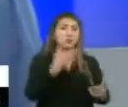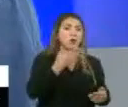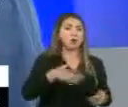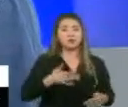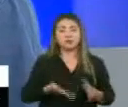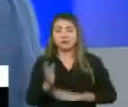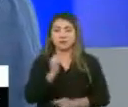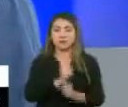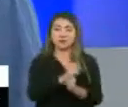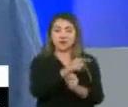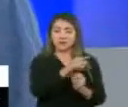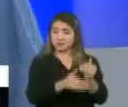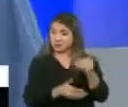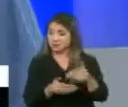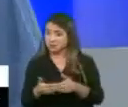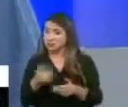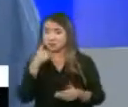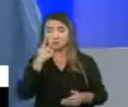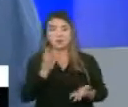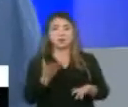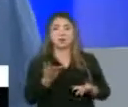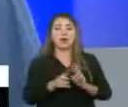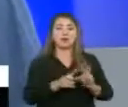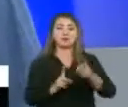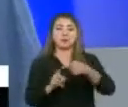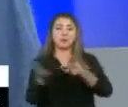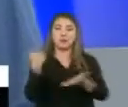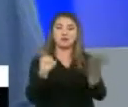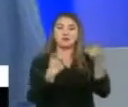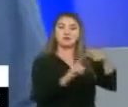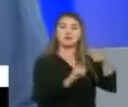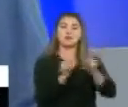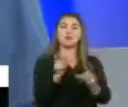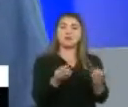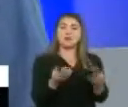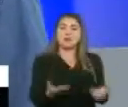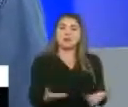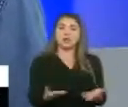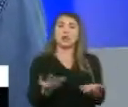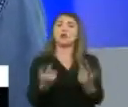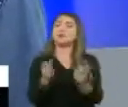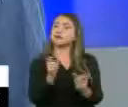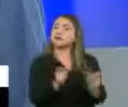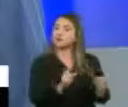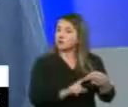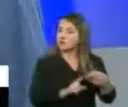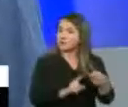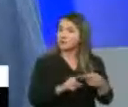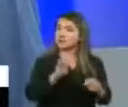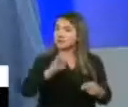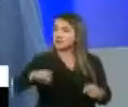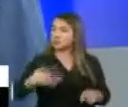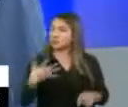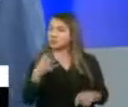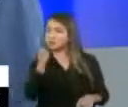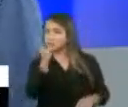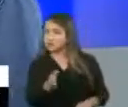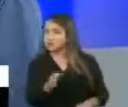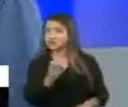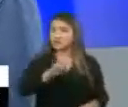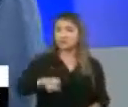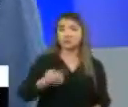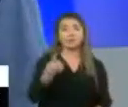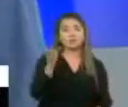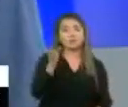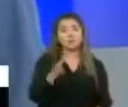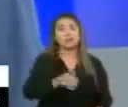vamos a trabajar en ese proceso. Pero hacer participar a la gente, finalmente, ¿qué cantidad de personas van a participar? ¿El 0,5% de los chilenos, el 0,1%